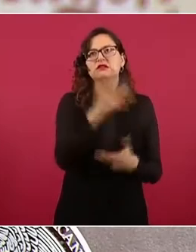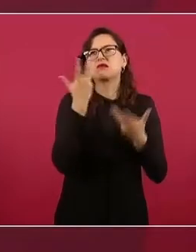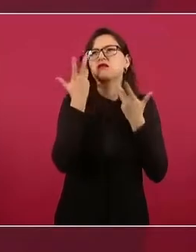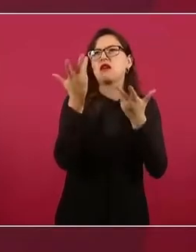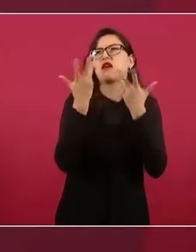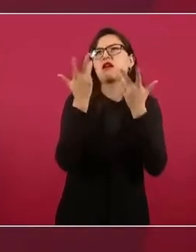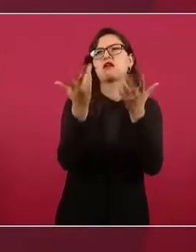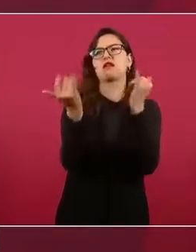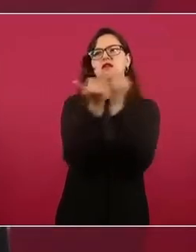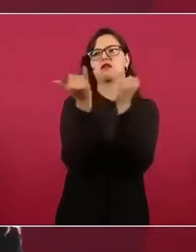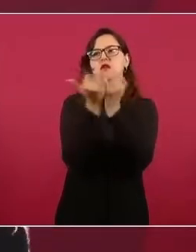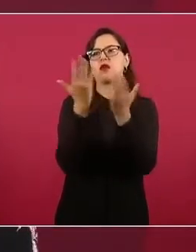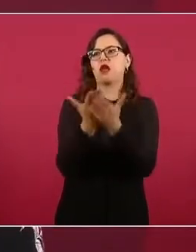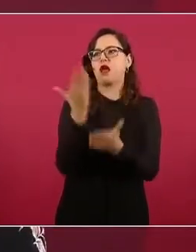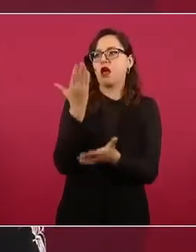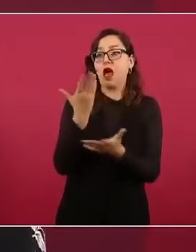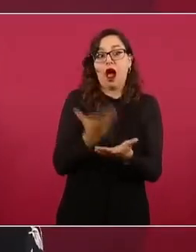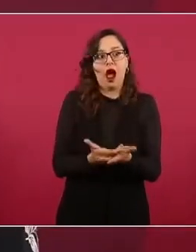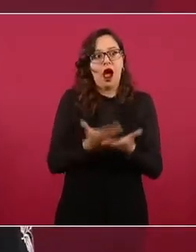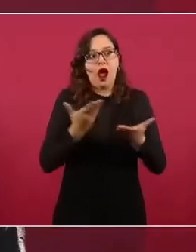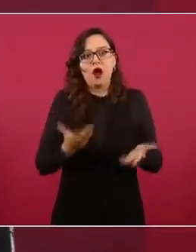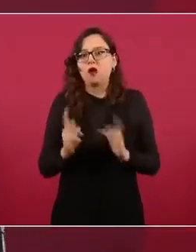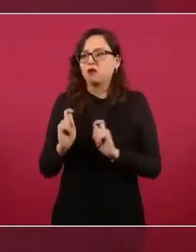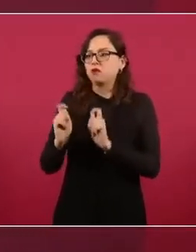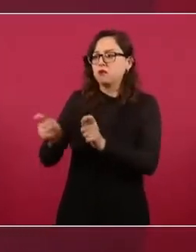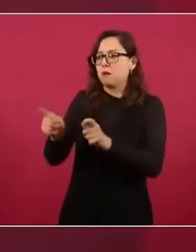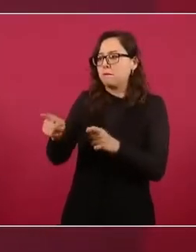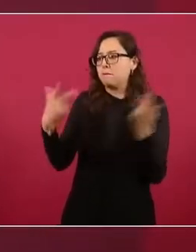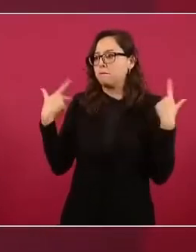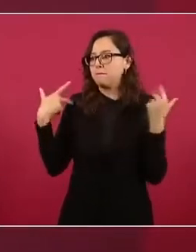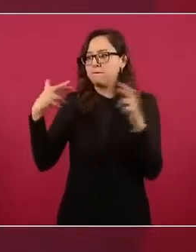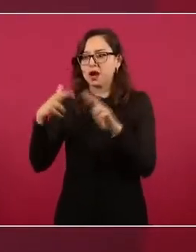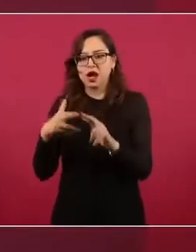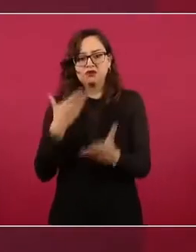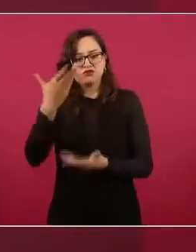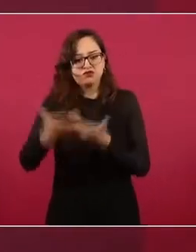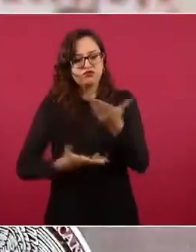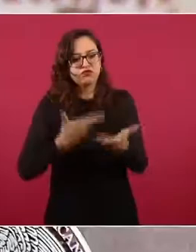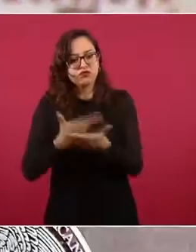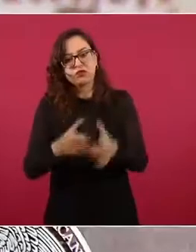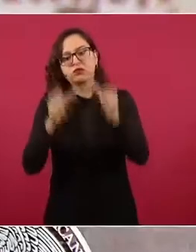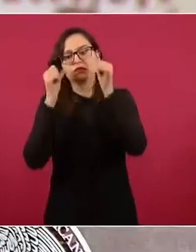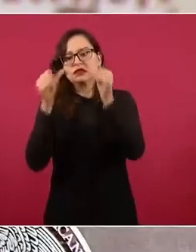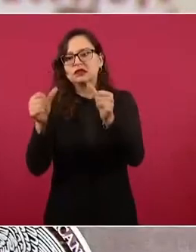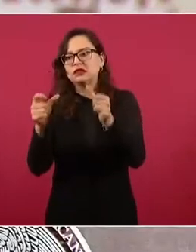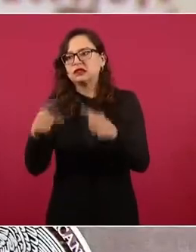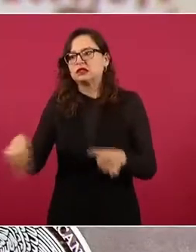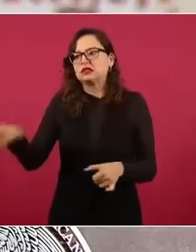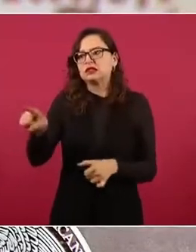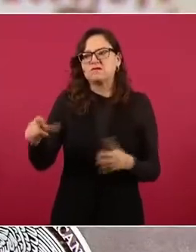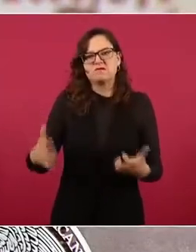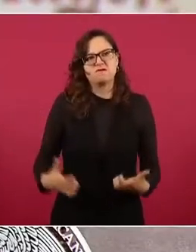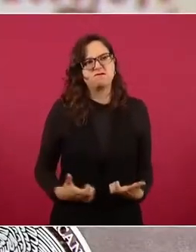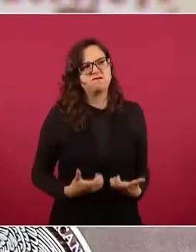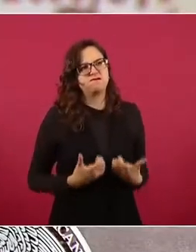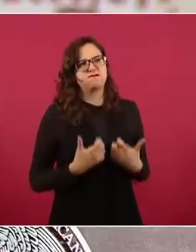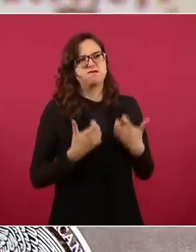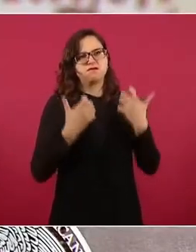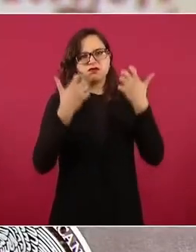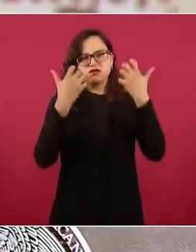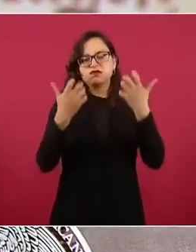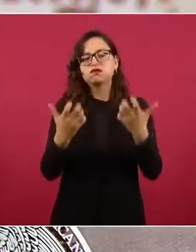desprecian que se atienda al pueblo. Por eso no les gusta que las organizaciones, sindicatos y